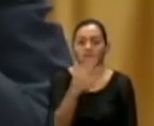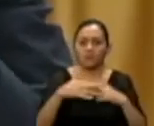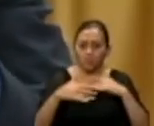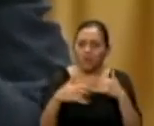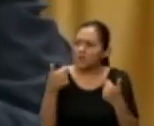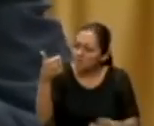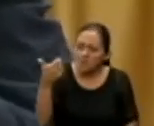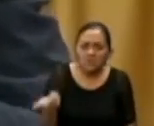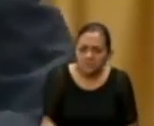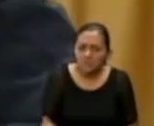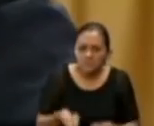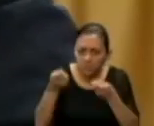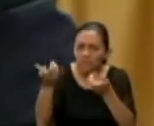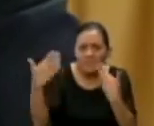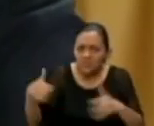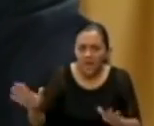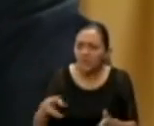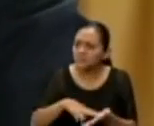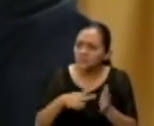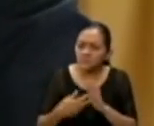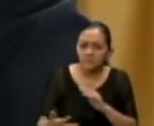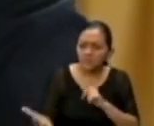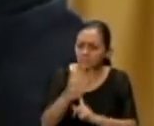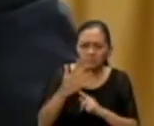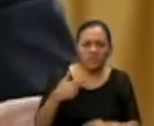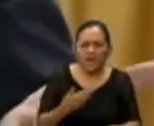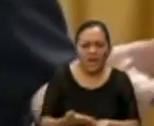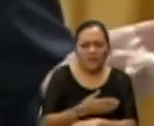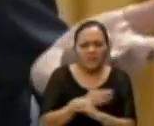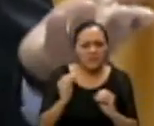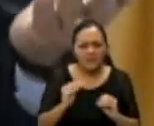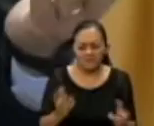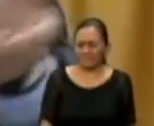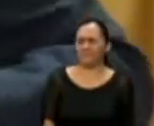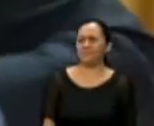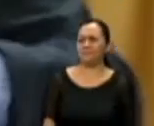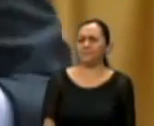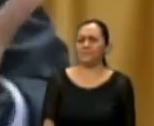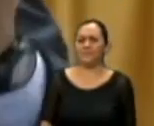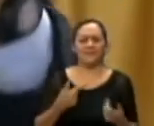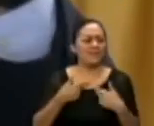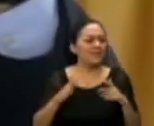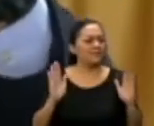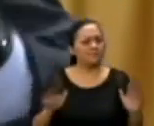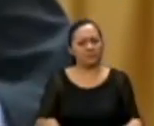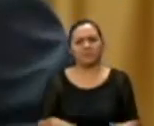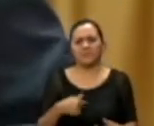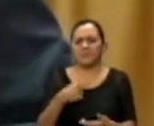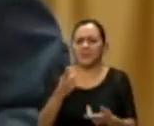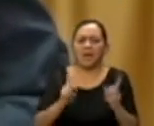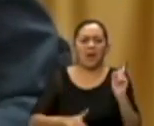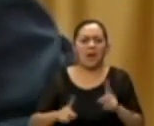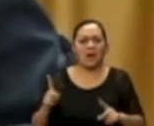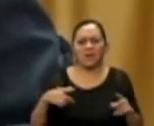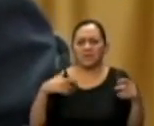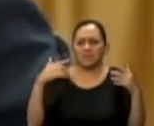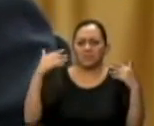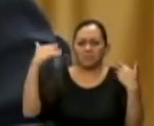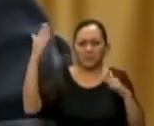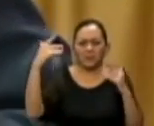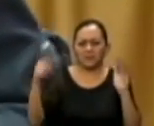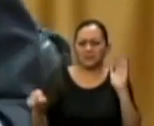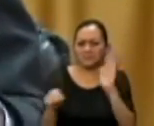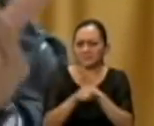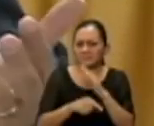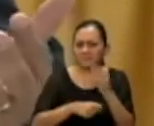que yo si nunca hicieron nada por bolívar esto es el nivel que lamentablemente todavía tenemos de politiquería en el país